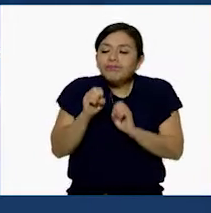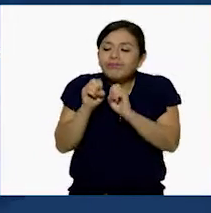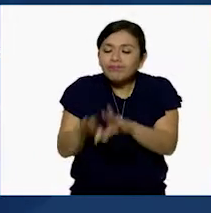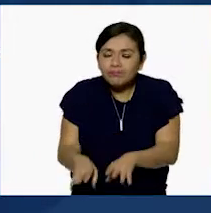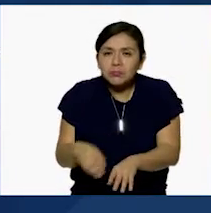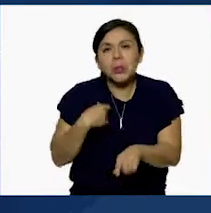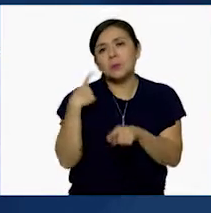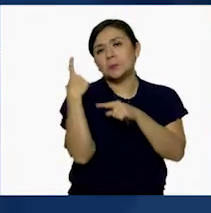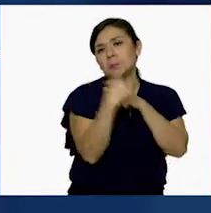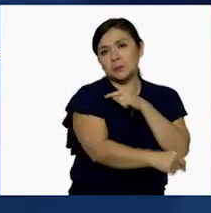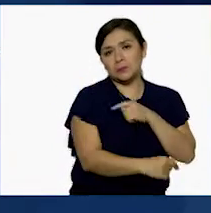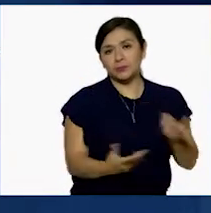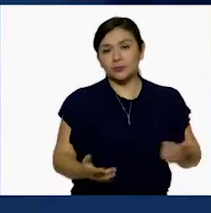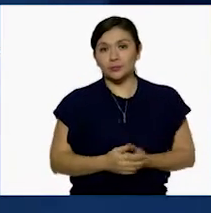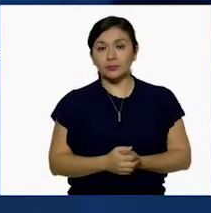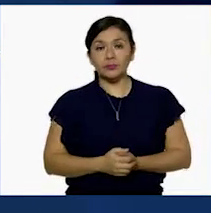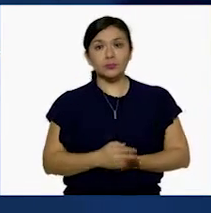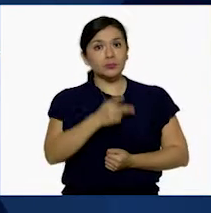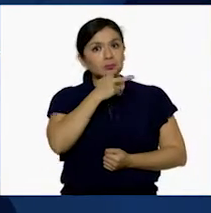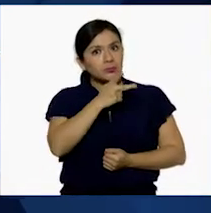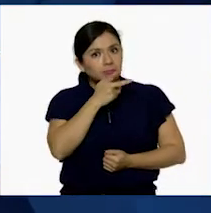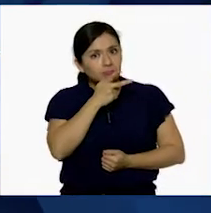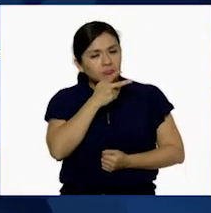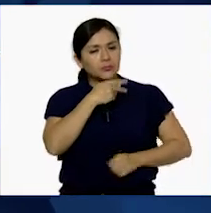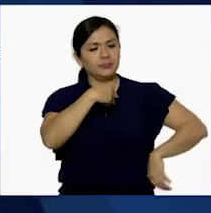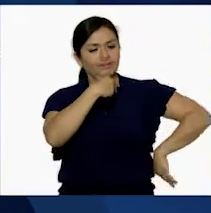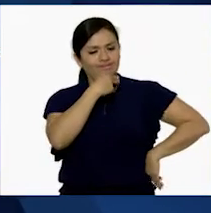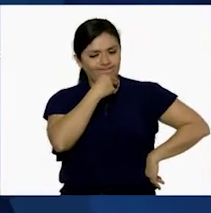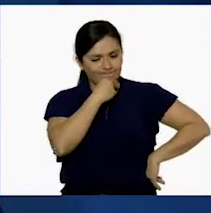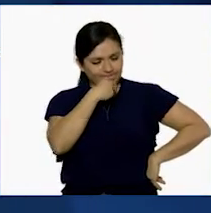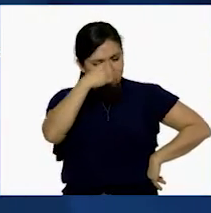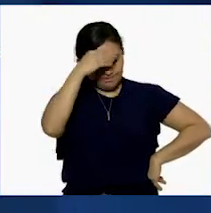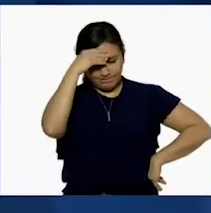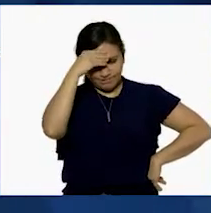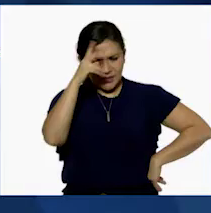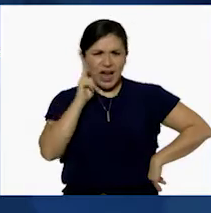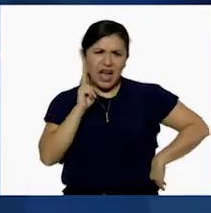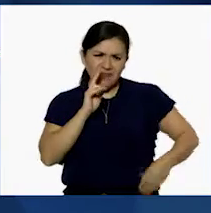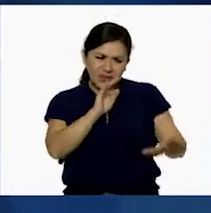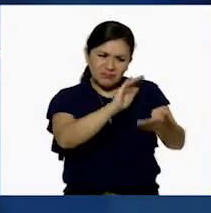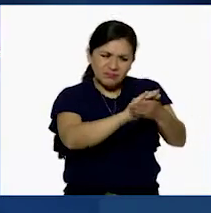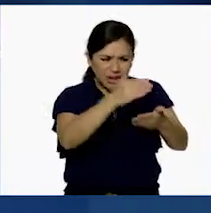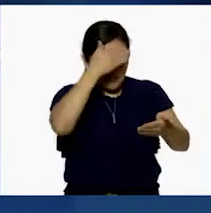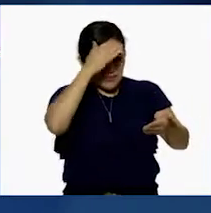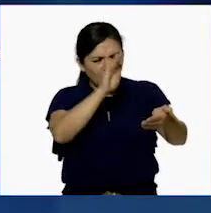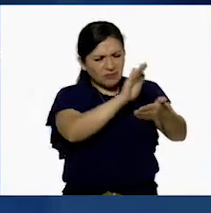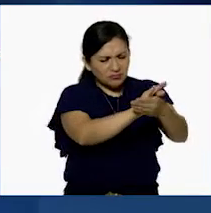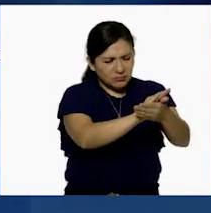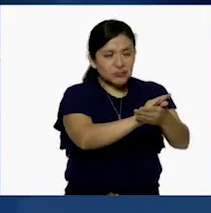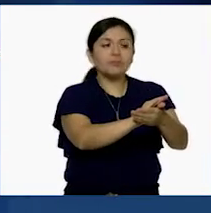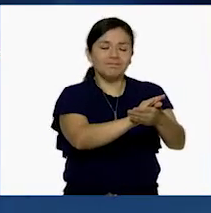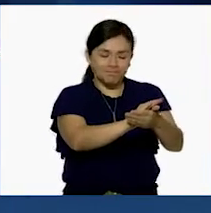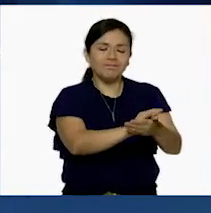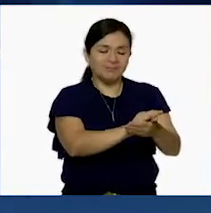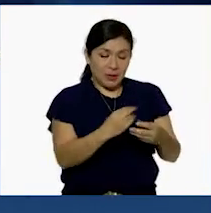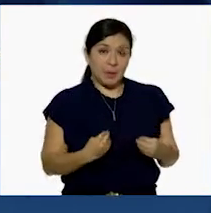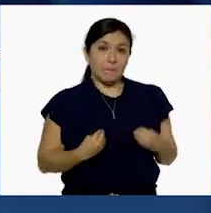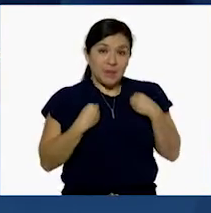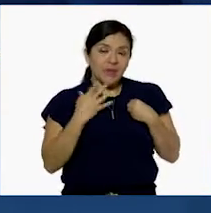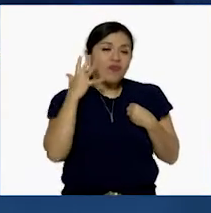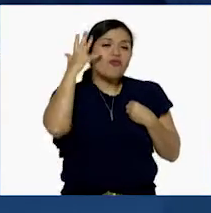me marché». El padre puso una mano sobre la cabeza de aquel niño y dijo: «La vida te lo